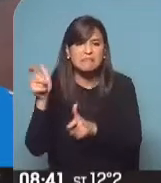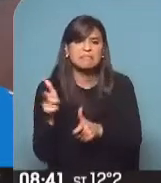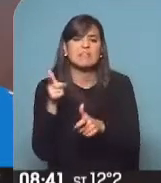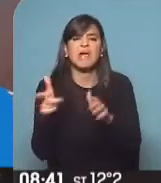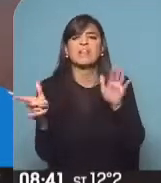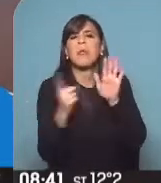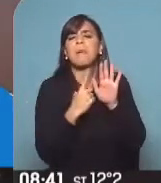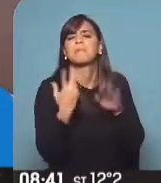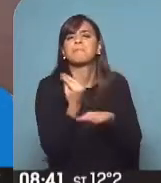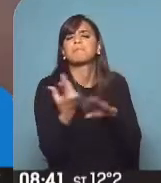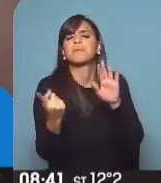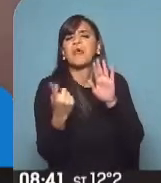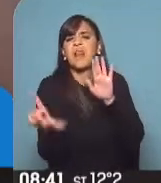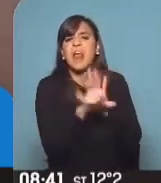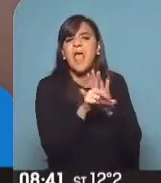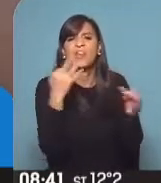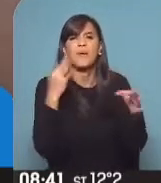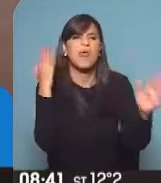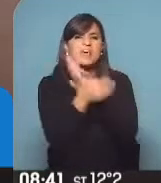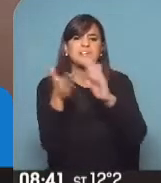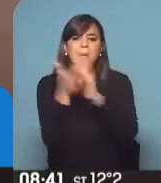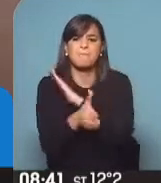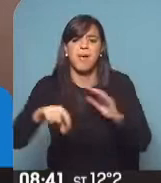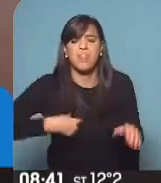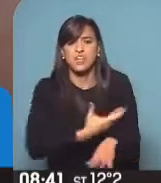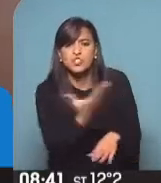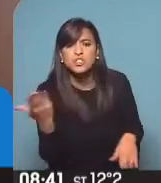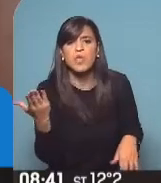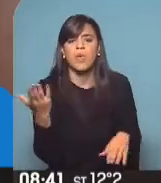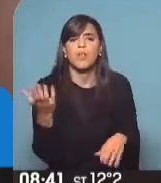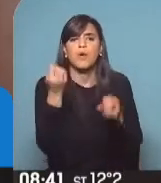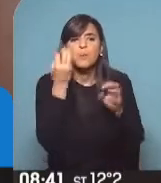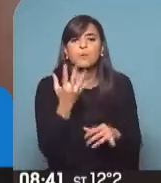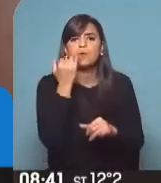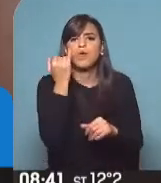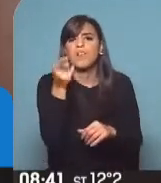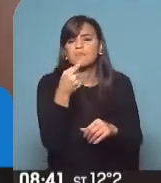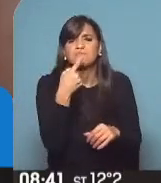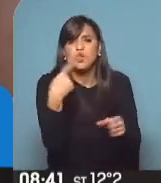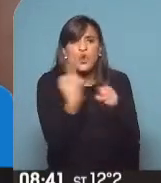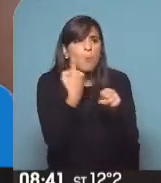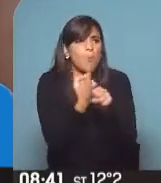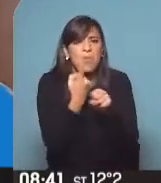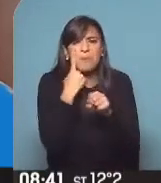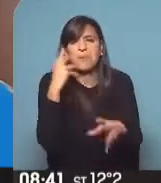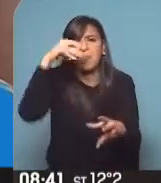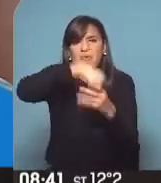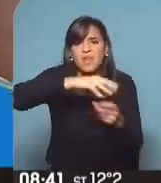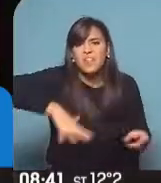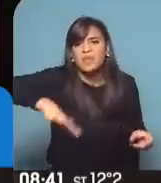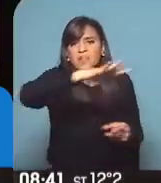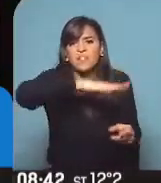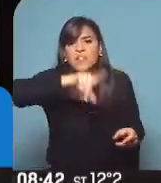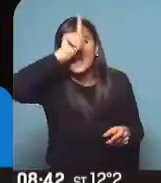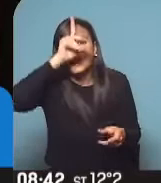que tienen que escaparse de la sociedad porque la encuentran totalmente invivible refugiarse con los indios